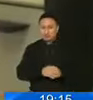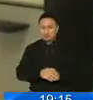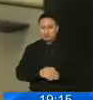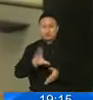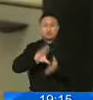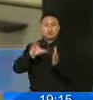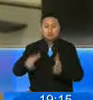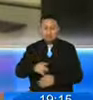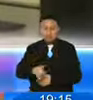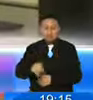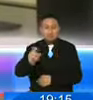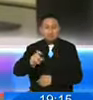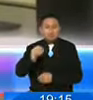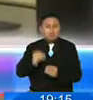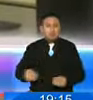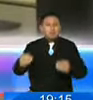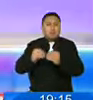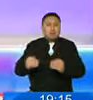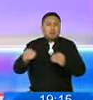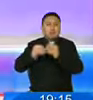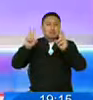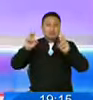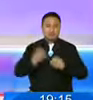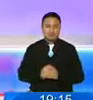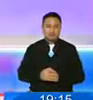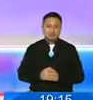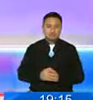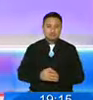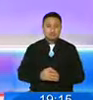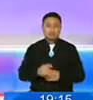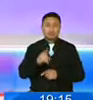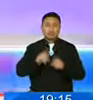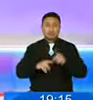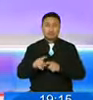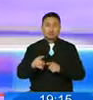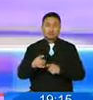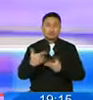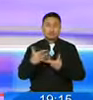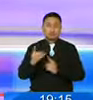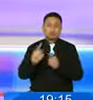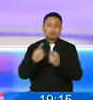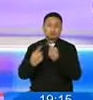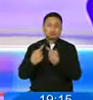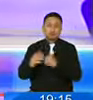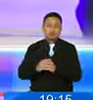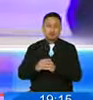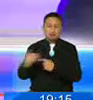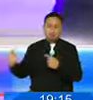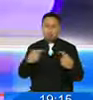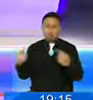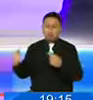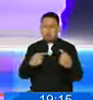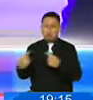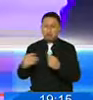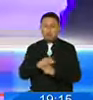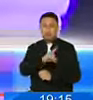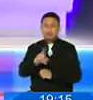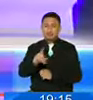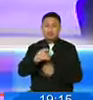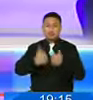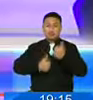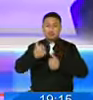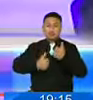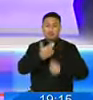ciudadanía necesita más argumentación. Critican que en una parte del debate se haya centrado en ataques personales entre los